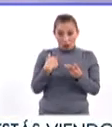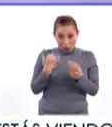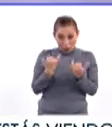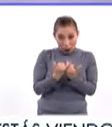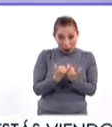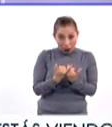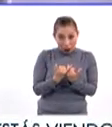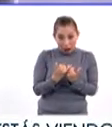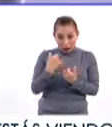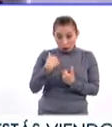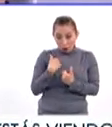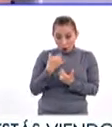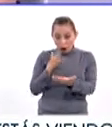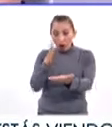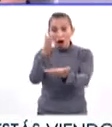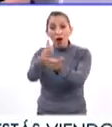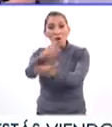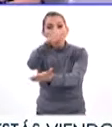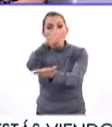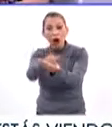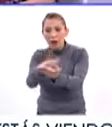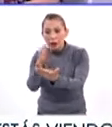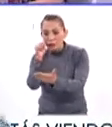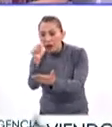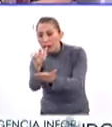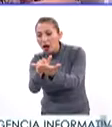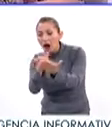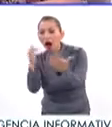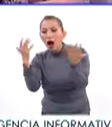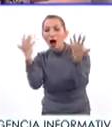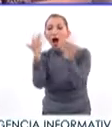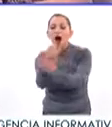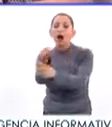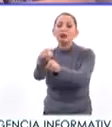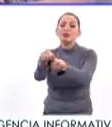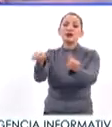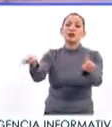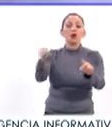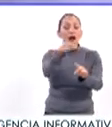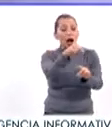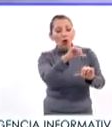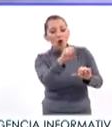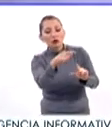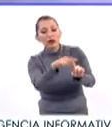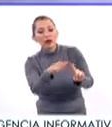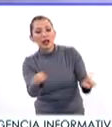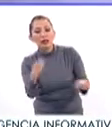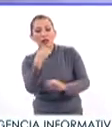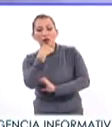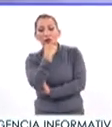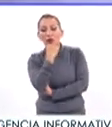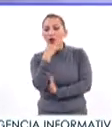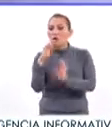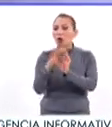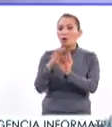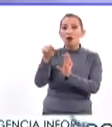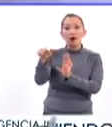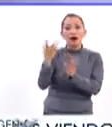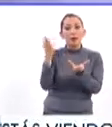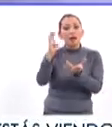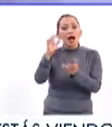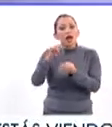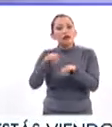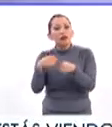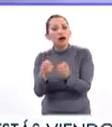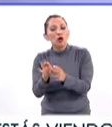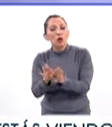no es lo mismo sentarse ya en cada una de las realidades y saber de qué manera pueden acceder a recursos públicos, de qué manera pueden acceder a becas, de